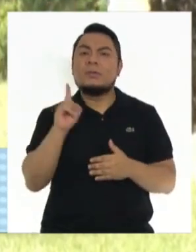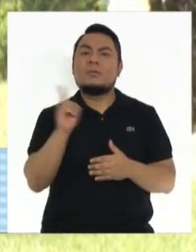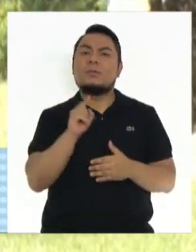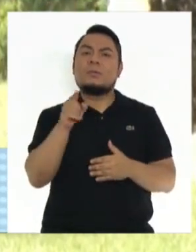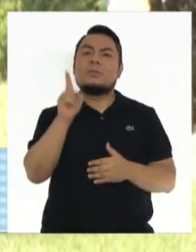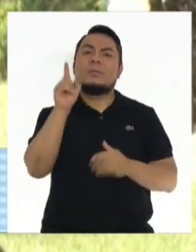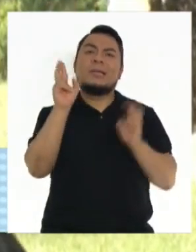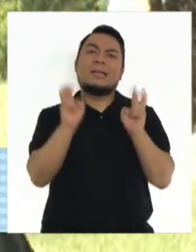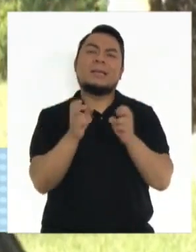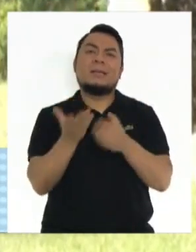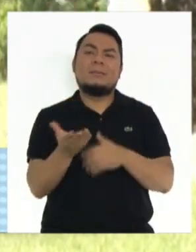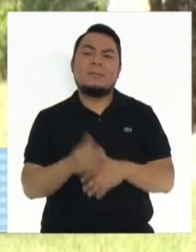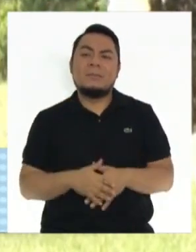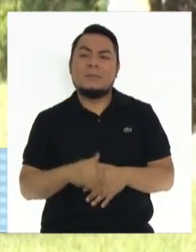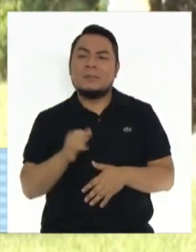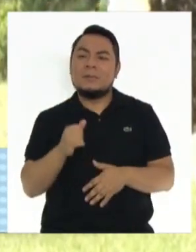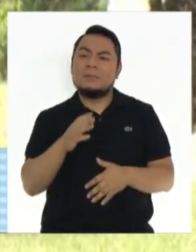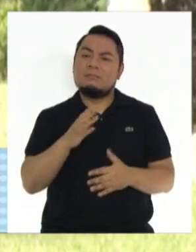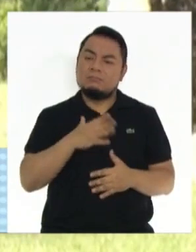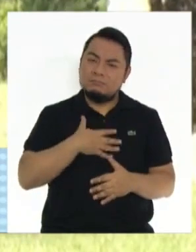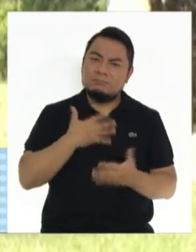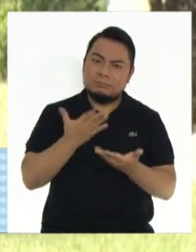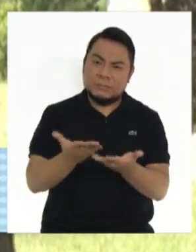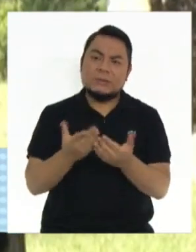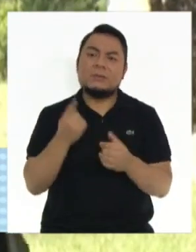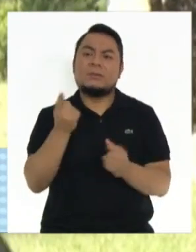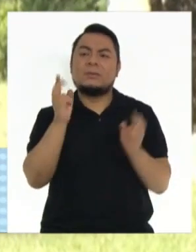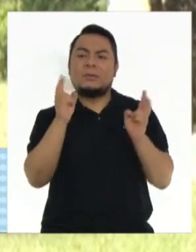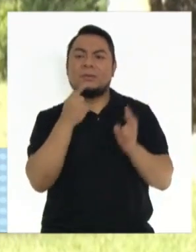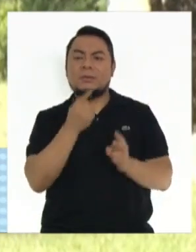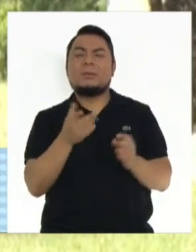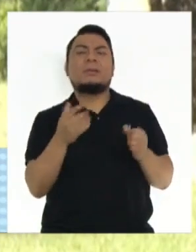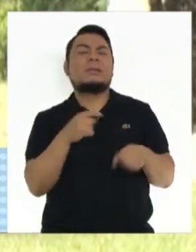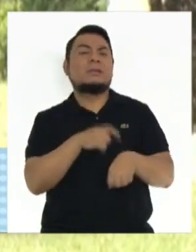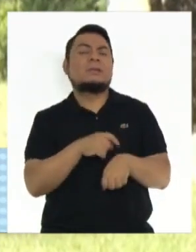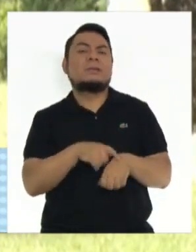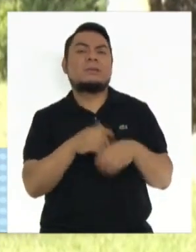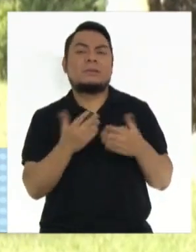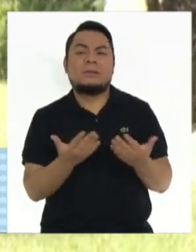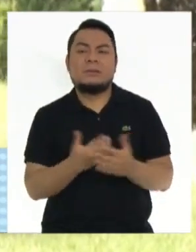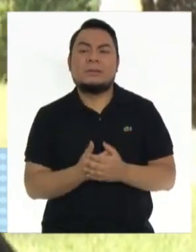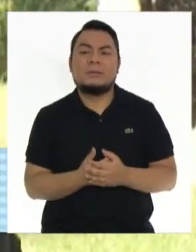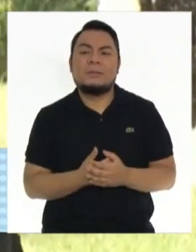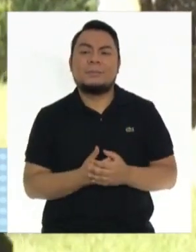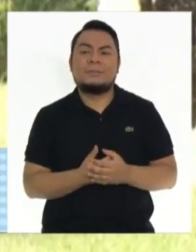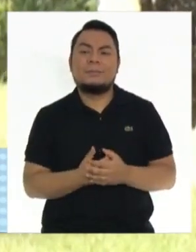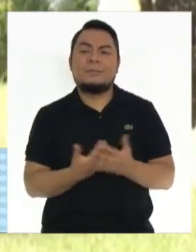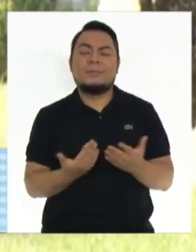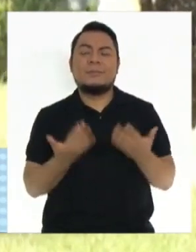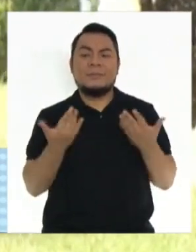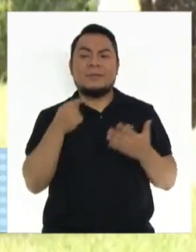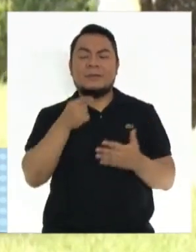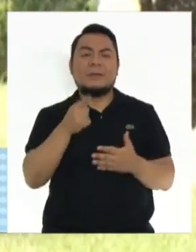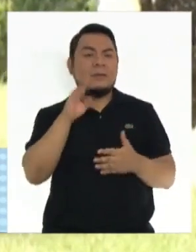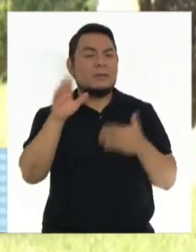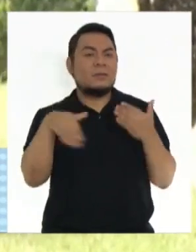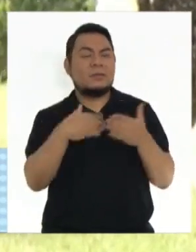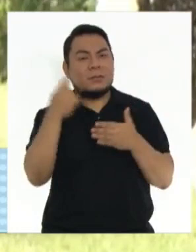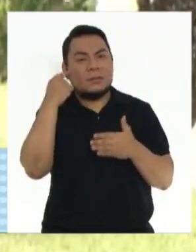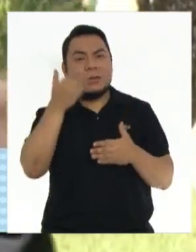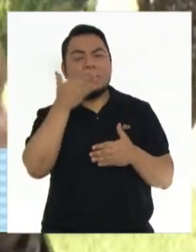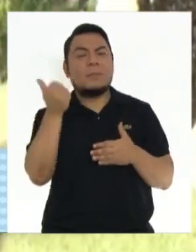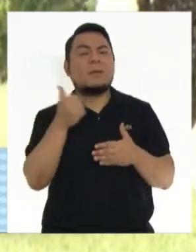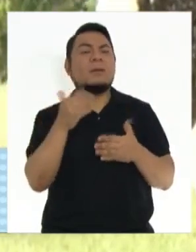tema afectivo, no por una situación que nos cae mejor